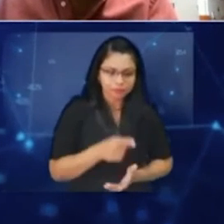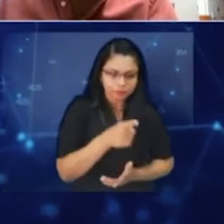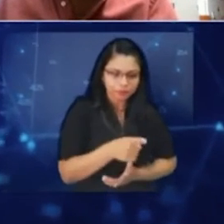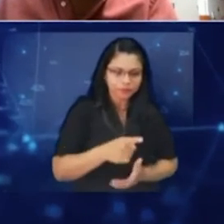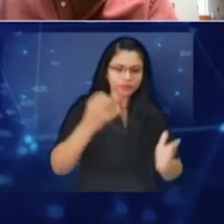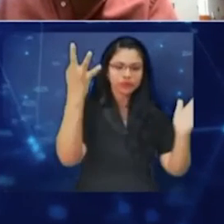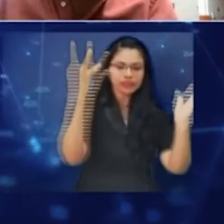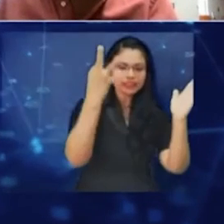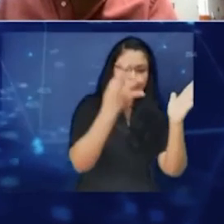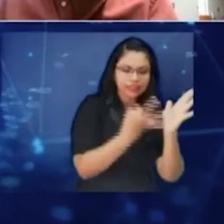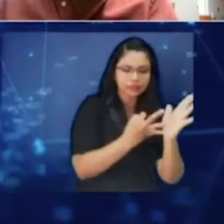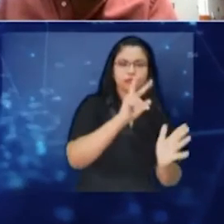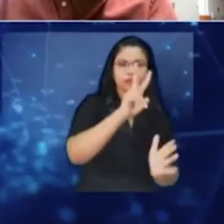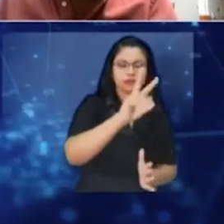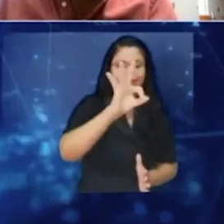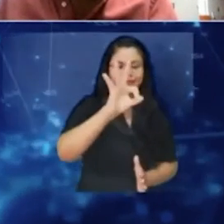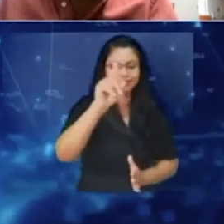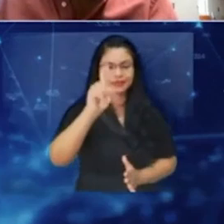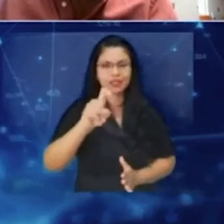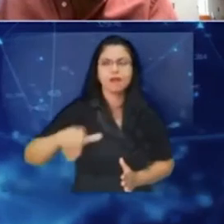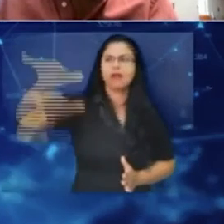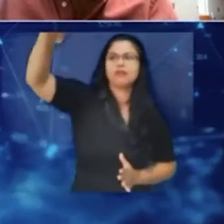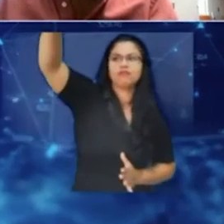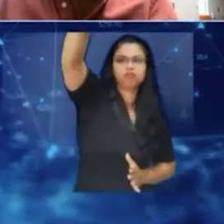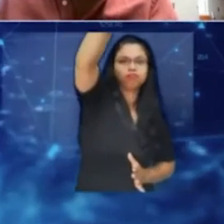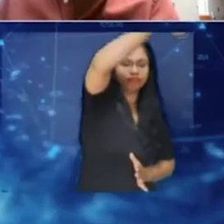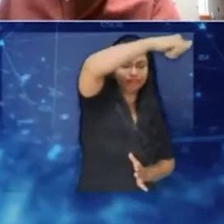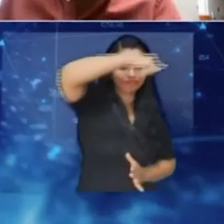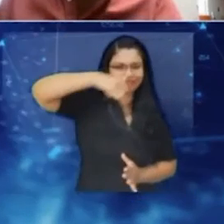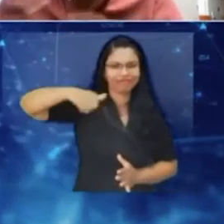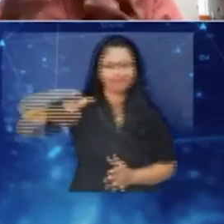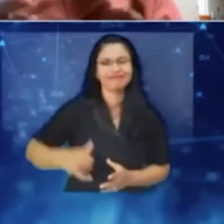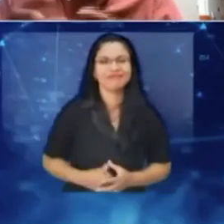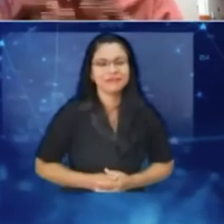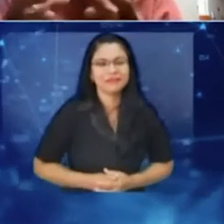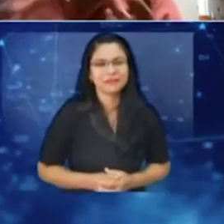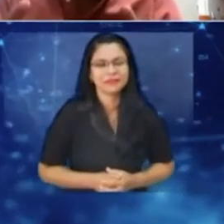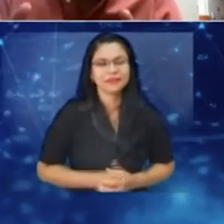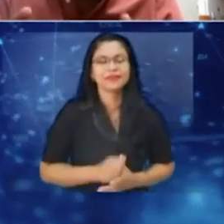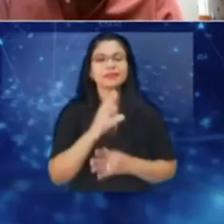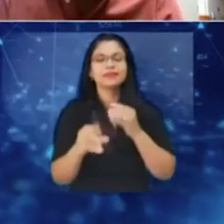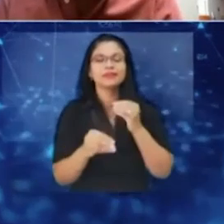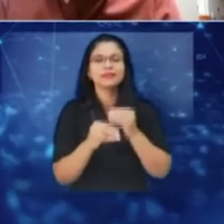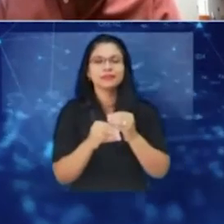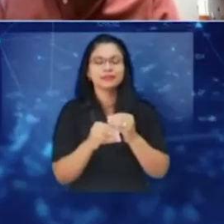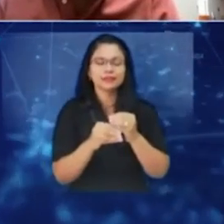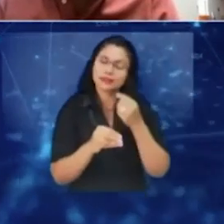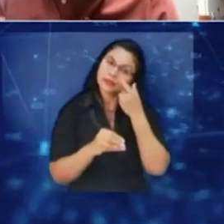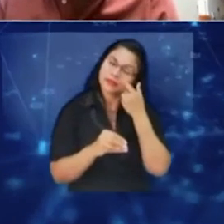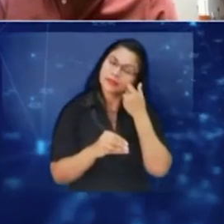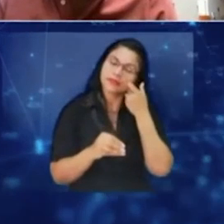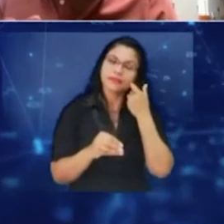proyectan 3,236 satélites en tres diferentes, le llamamos estratos, en